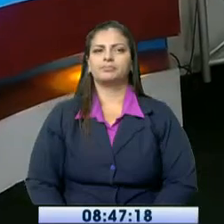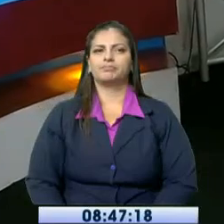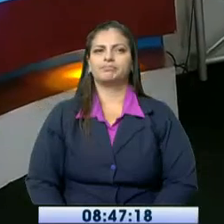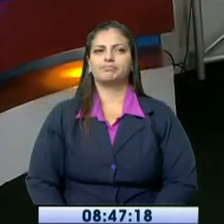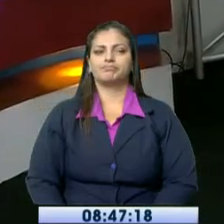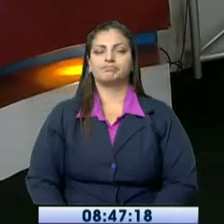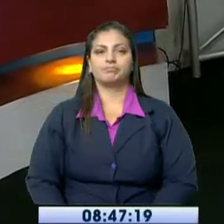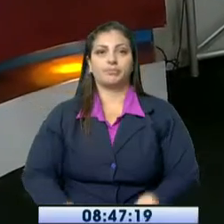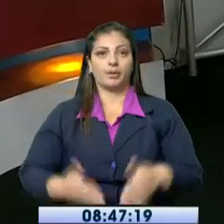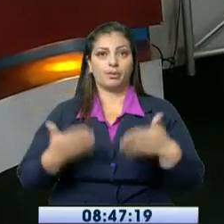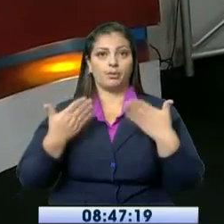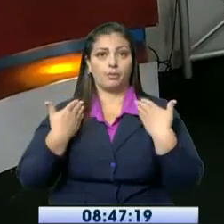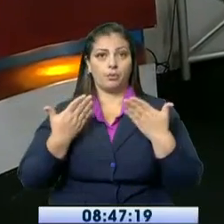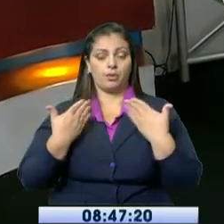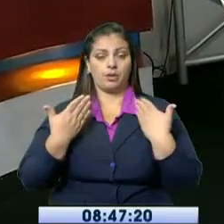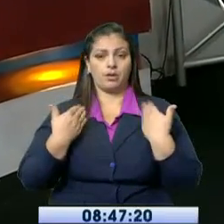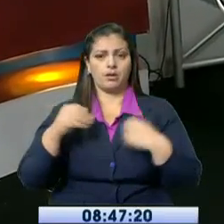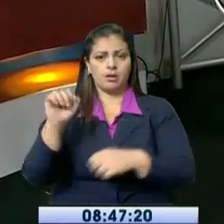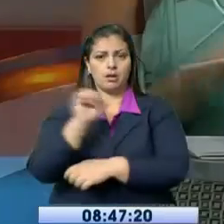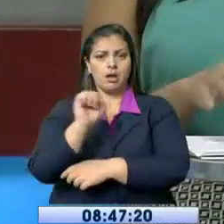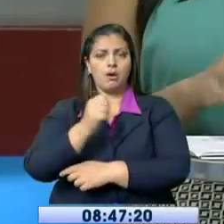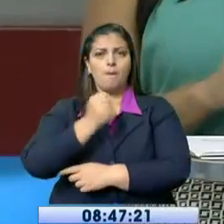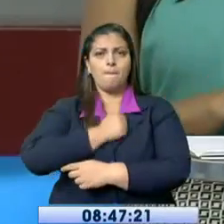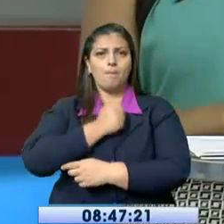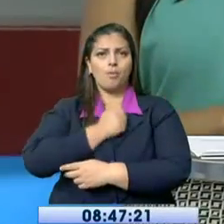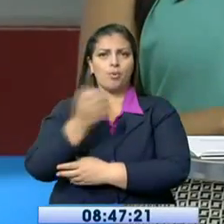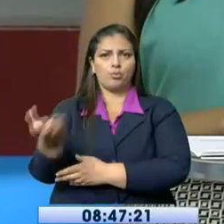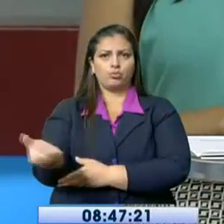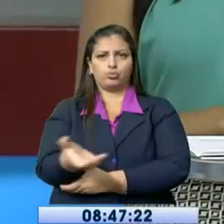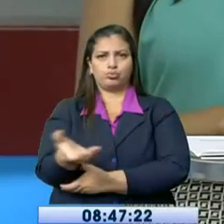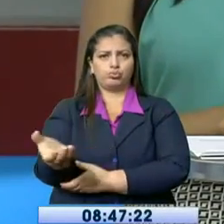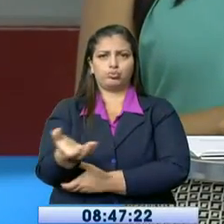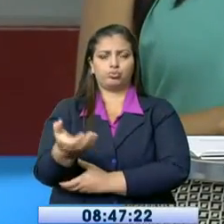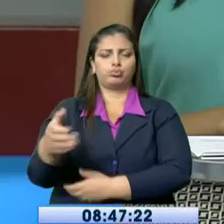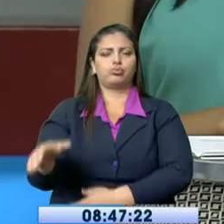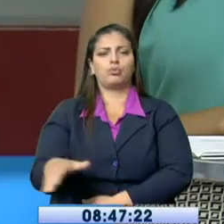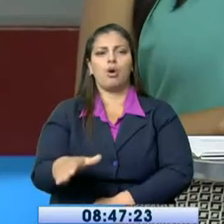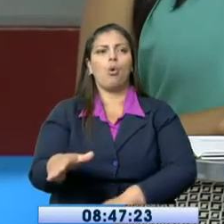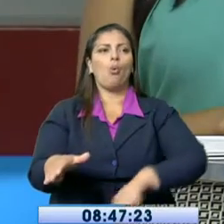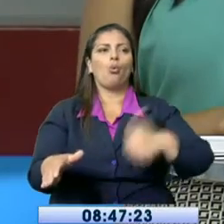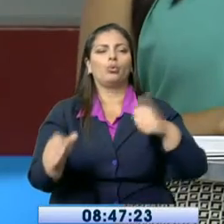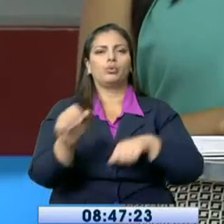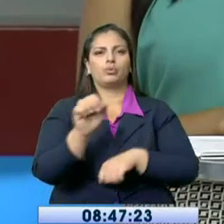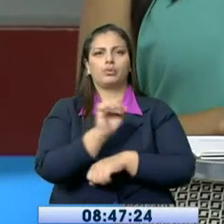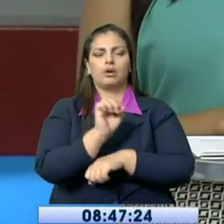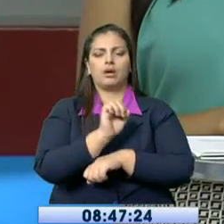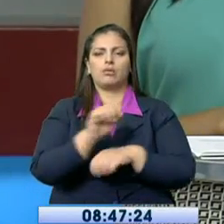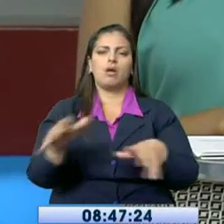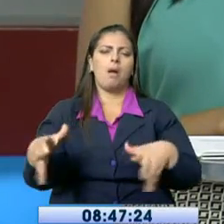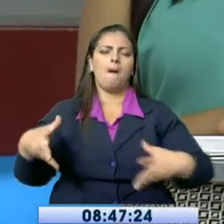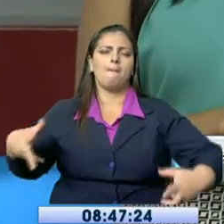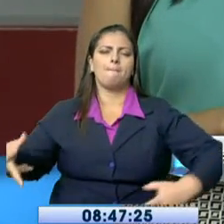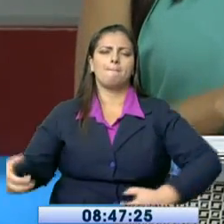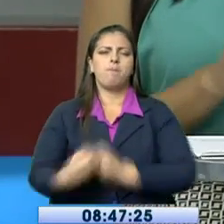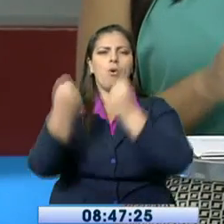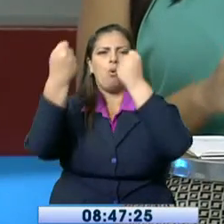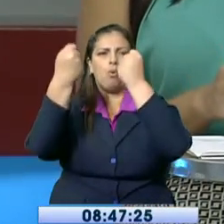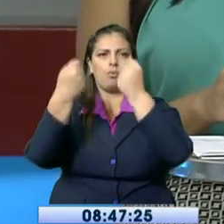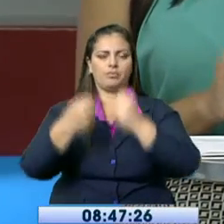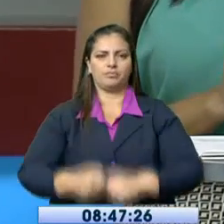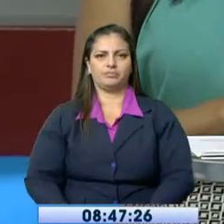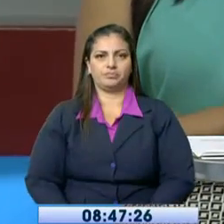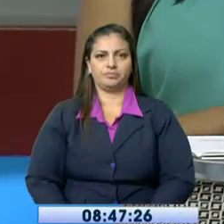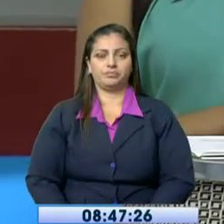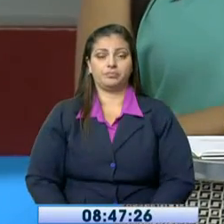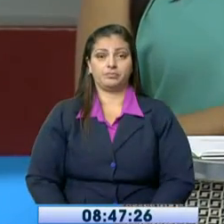En Guayaquil, un vehículo del cuerpo de bomberos fue impactado por un auto. La colisión ocurrió cuando los miembros de la casaca roja se dirigían